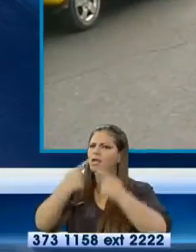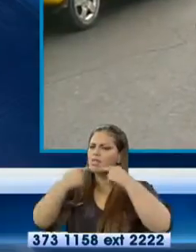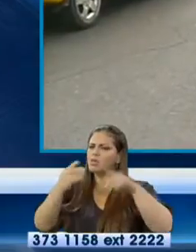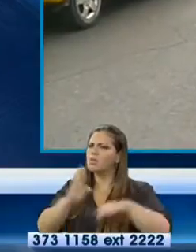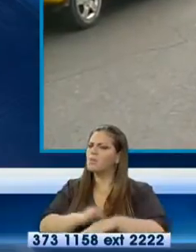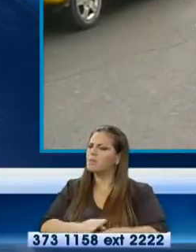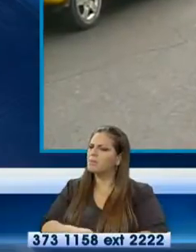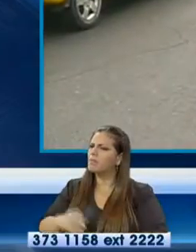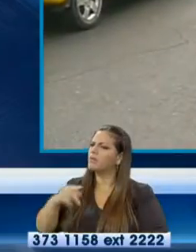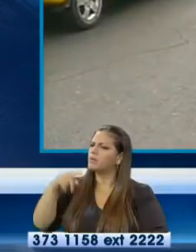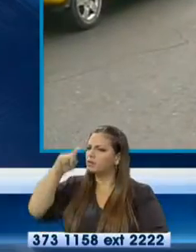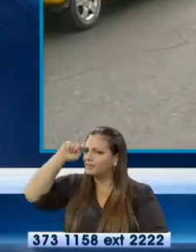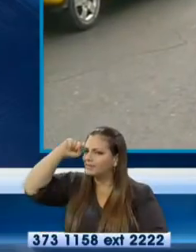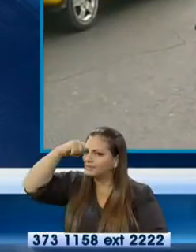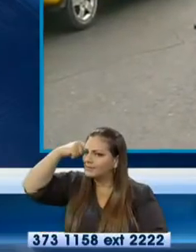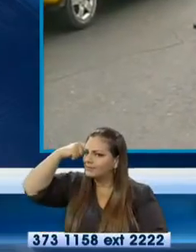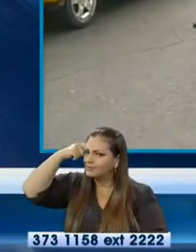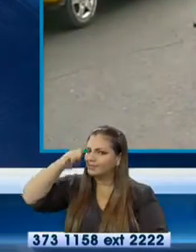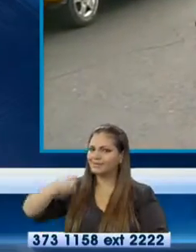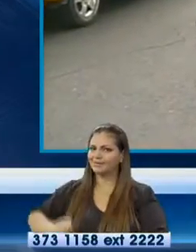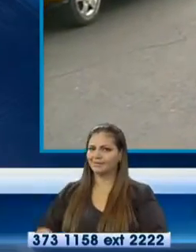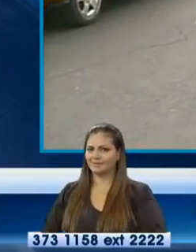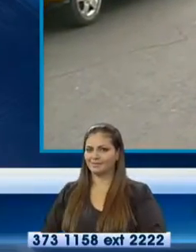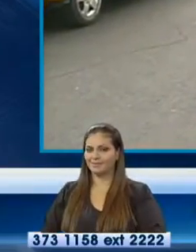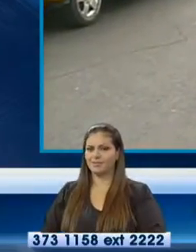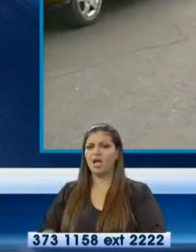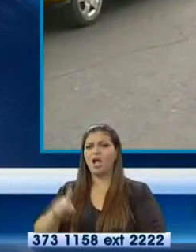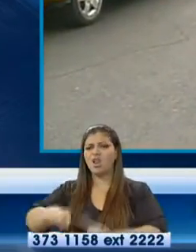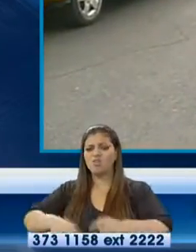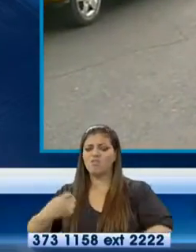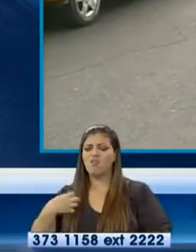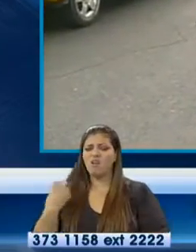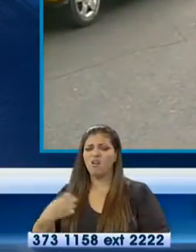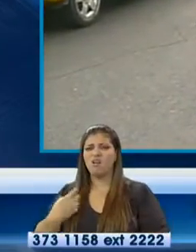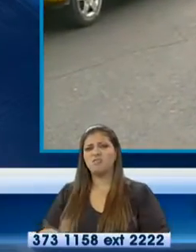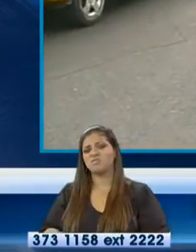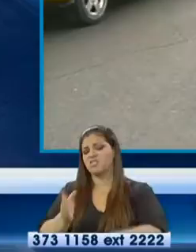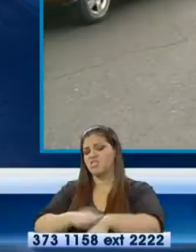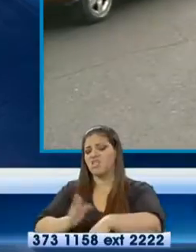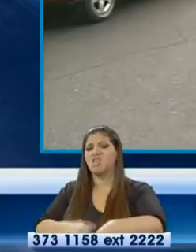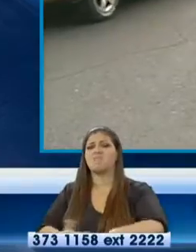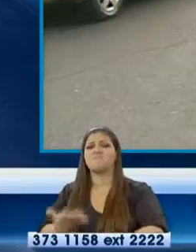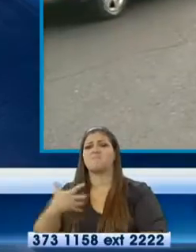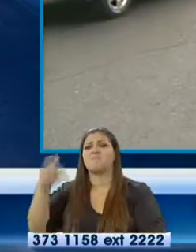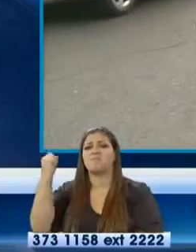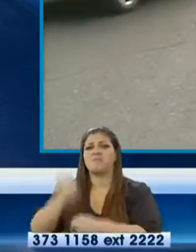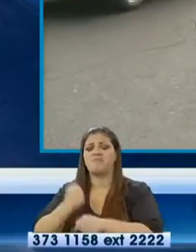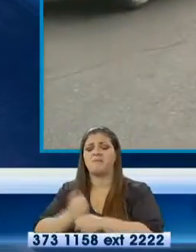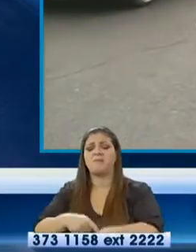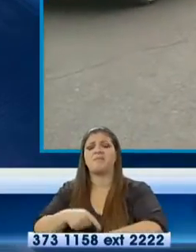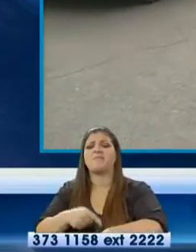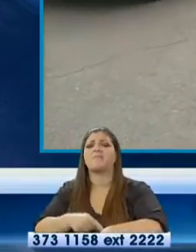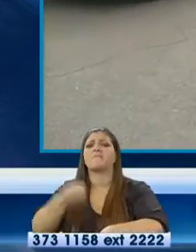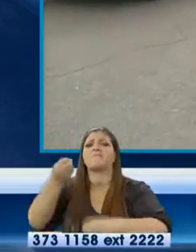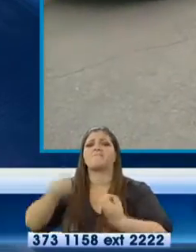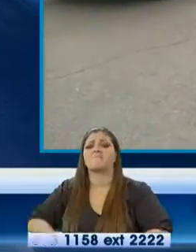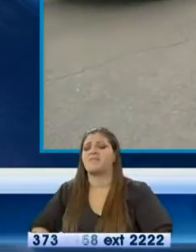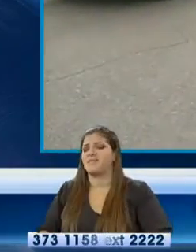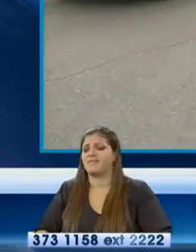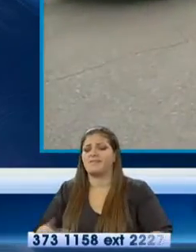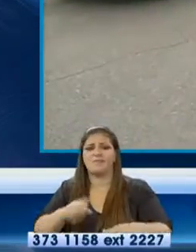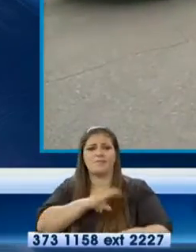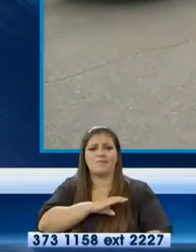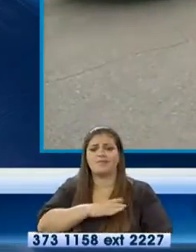primeros en achacar, en insultar, en vilipendiar y